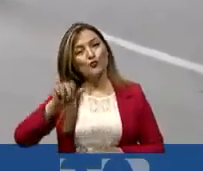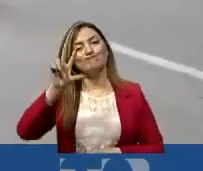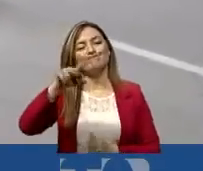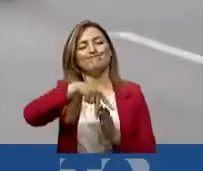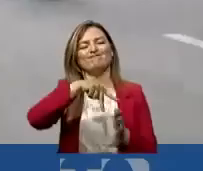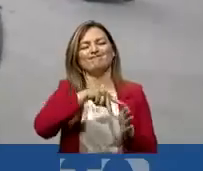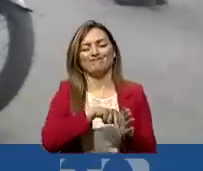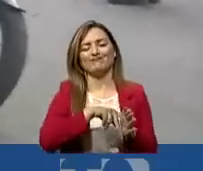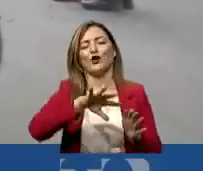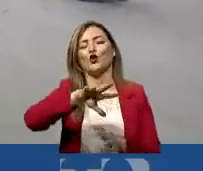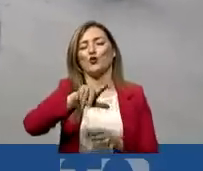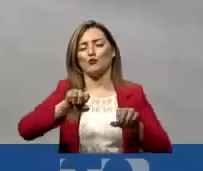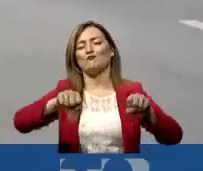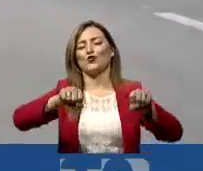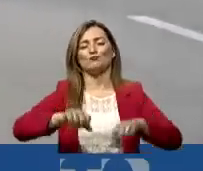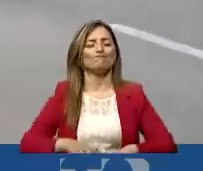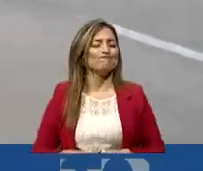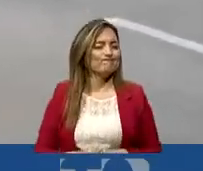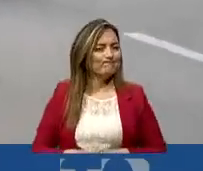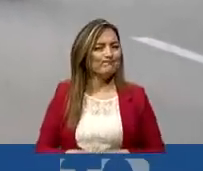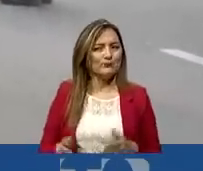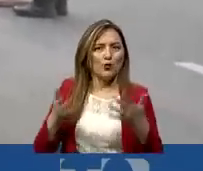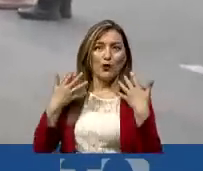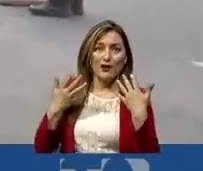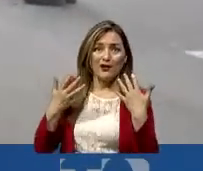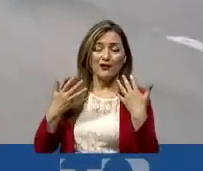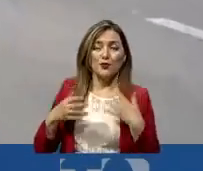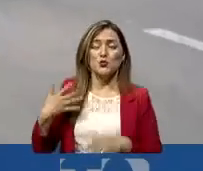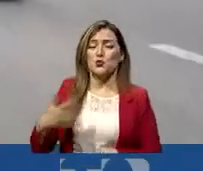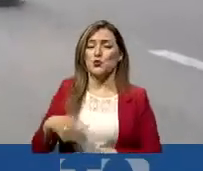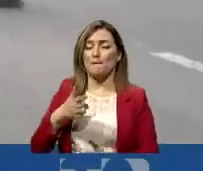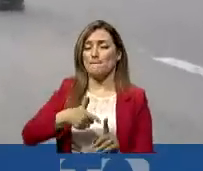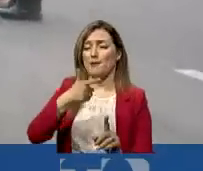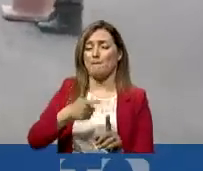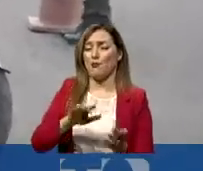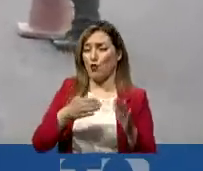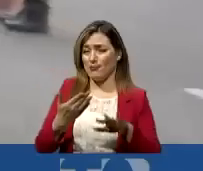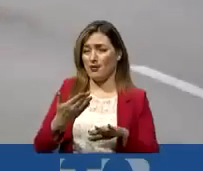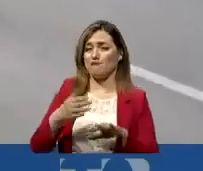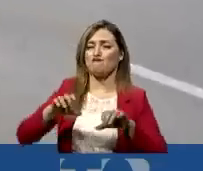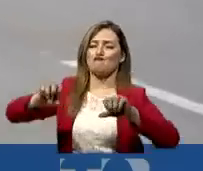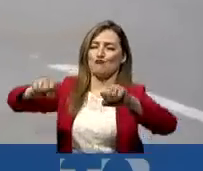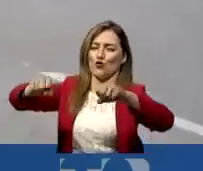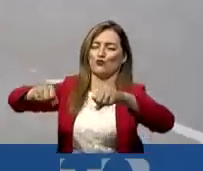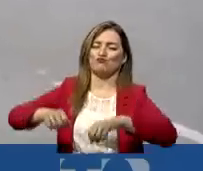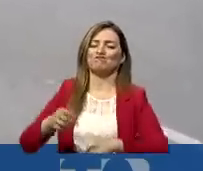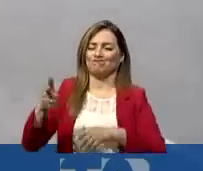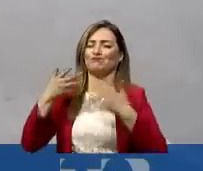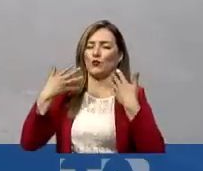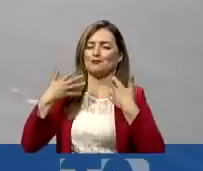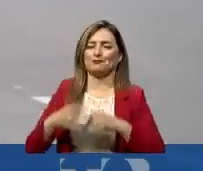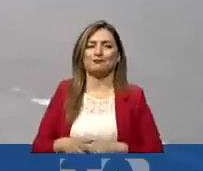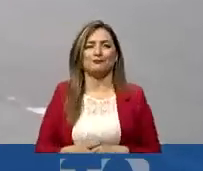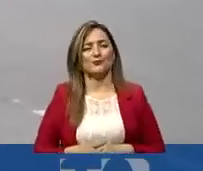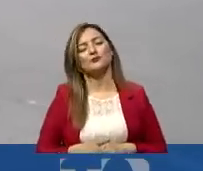medio de transporte, en motocicleta. Y en Guayaquil, el 60% de las muertes violentas se cometen en